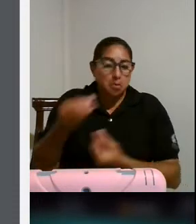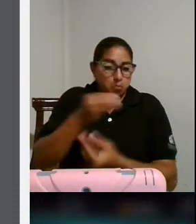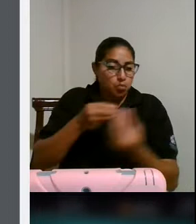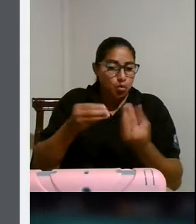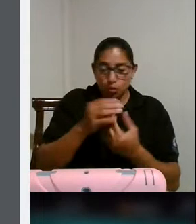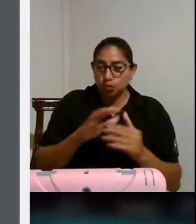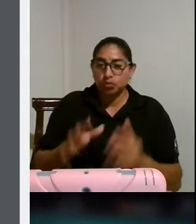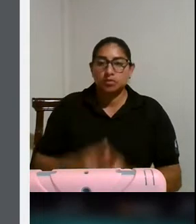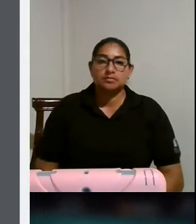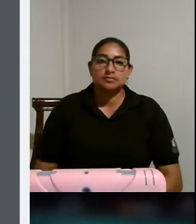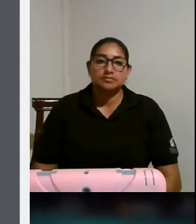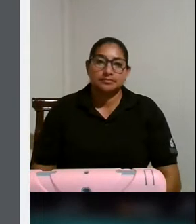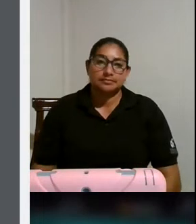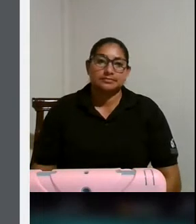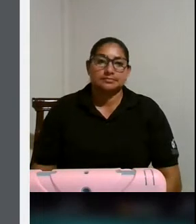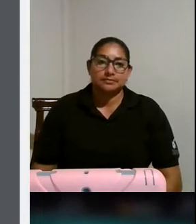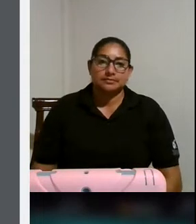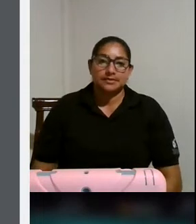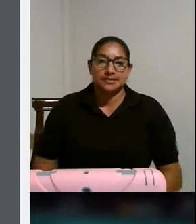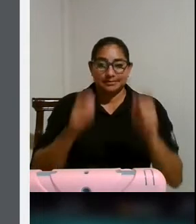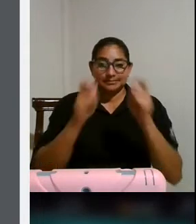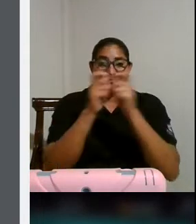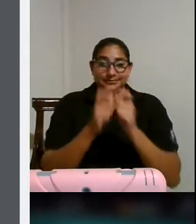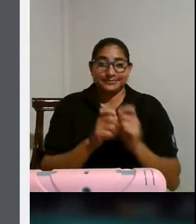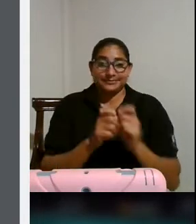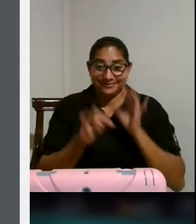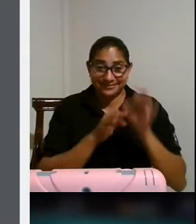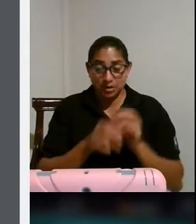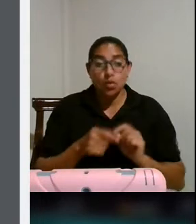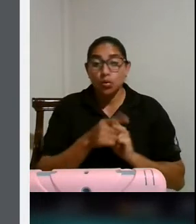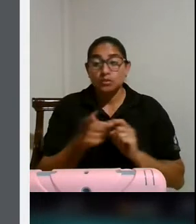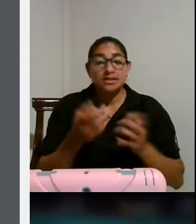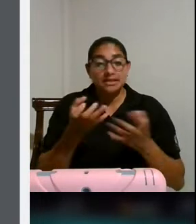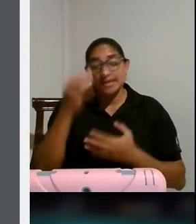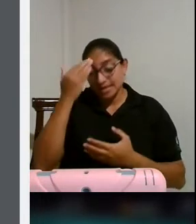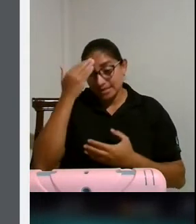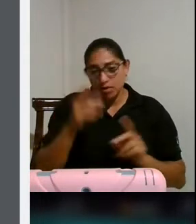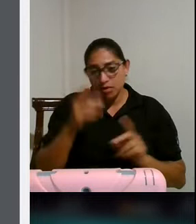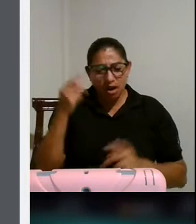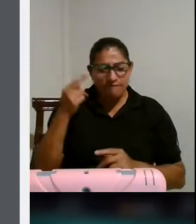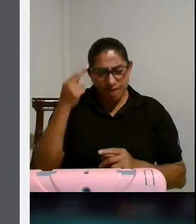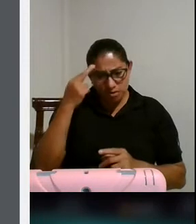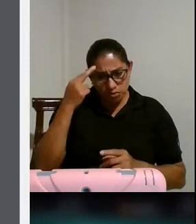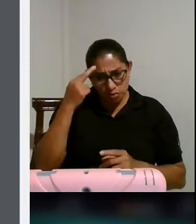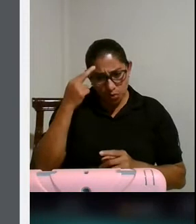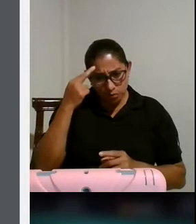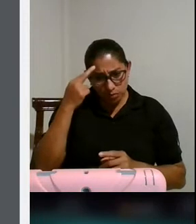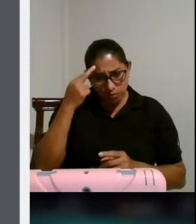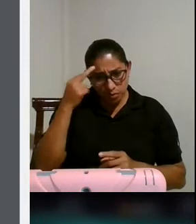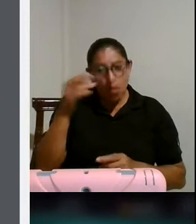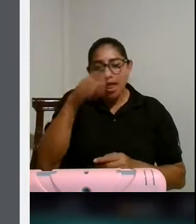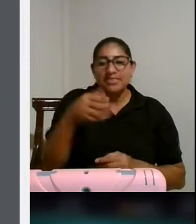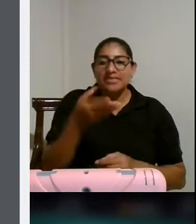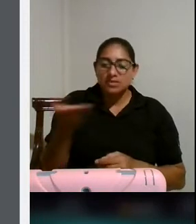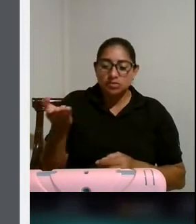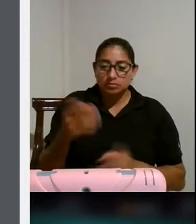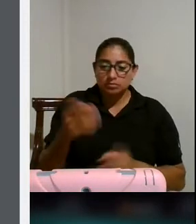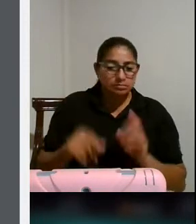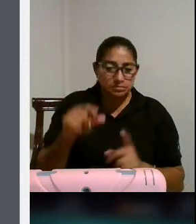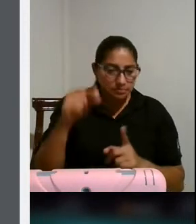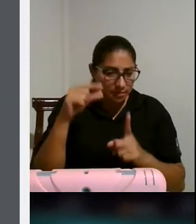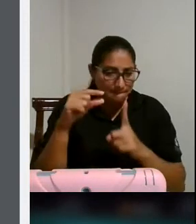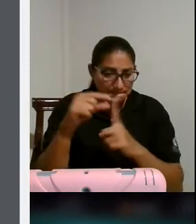Nada más algo así como muy puntual. Por ejemplo, si usted quiere saber cuál es la razón a la cual la utilidad